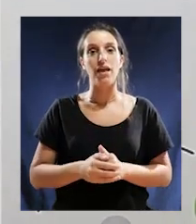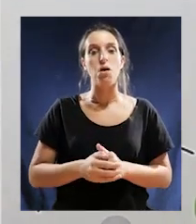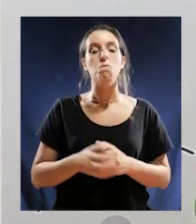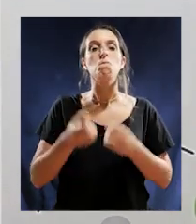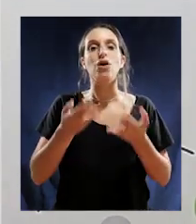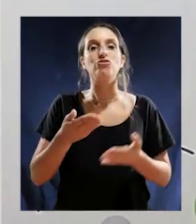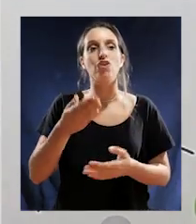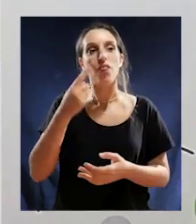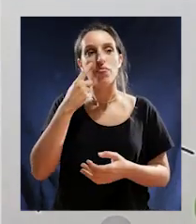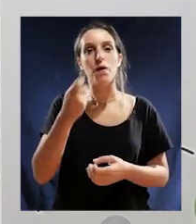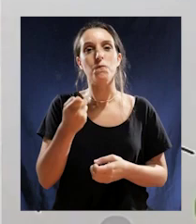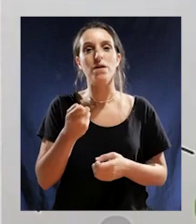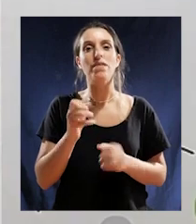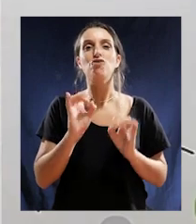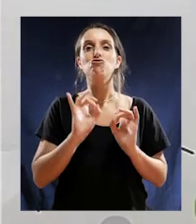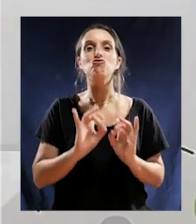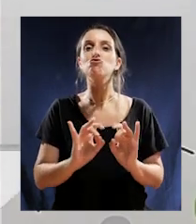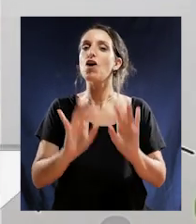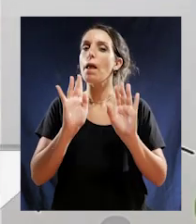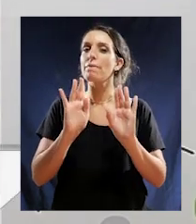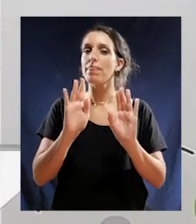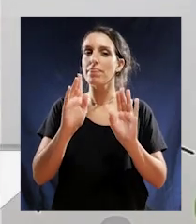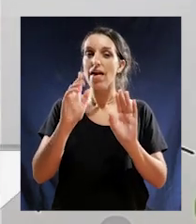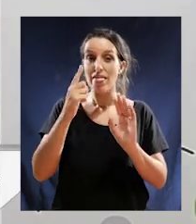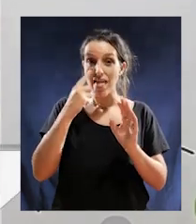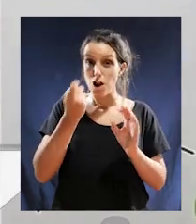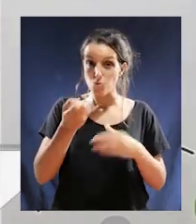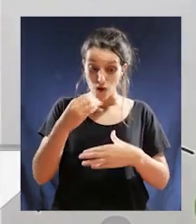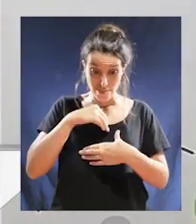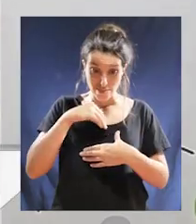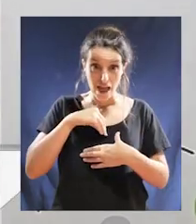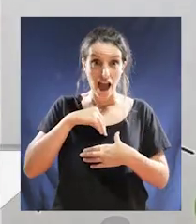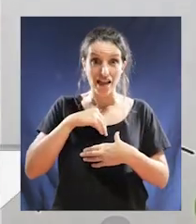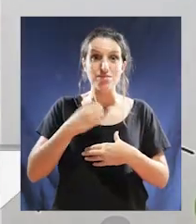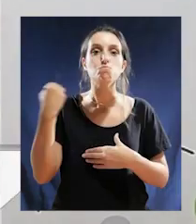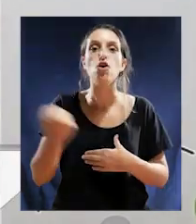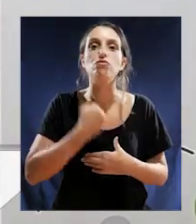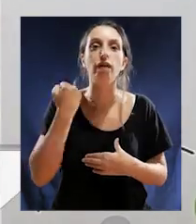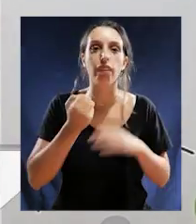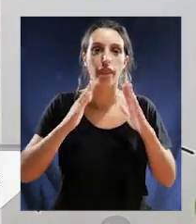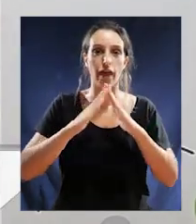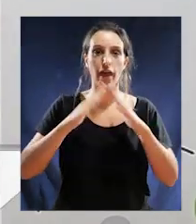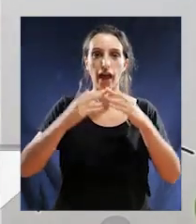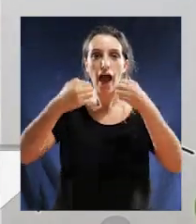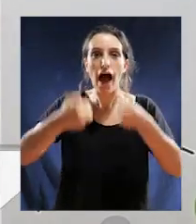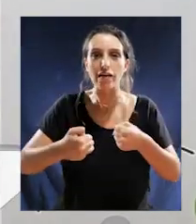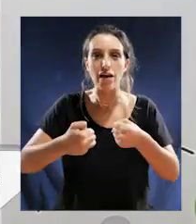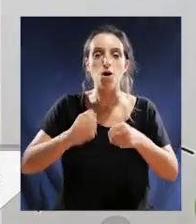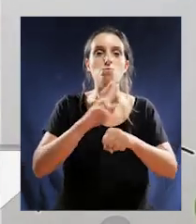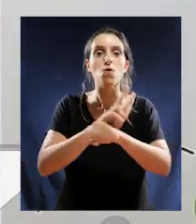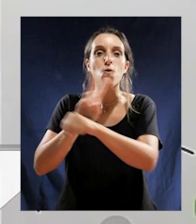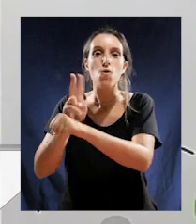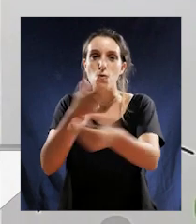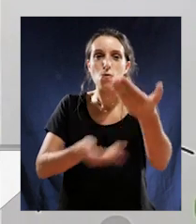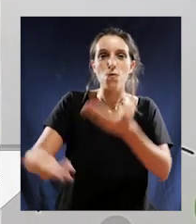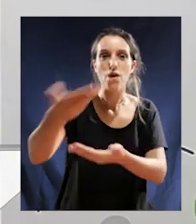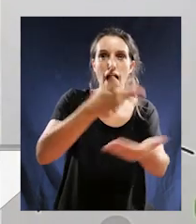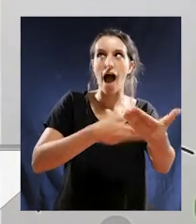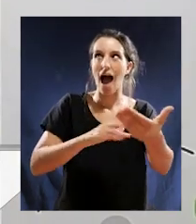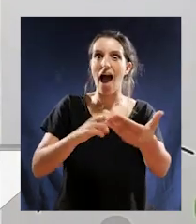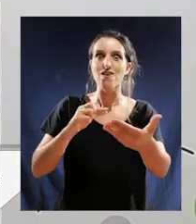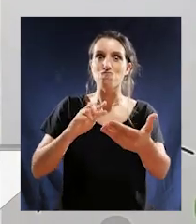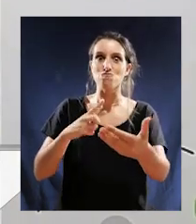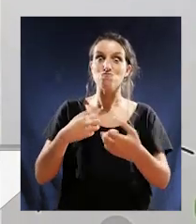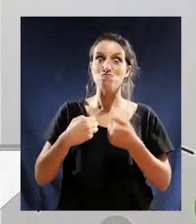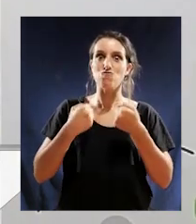por eso entendemos que solo la convicción de que estamos haciendo algo realmente importante para nosotros y para los demás es que de ahí sacamos la